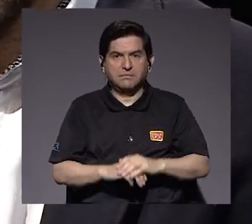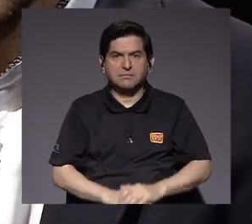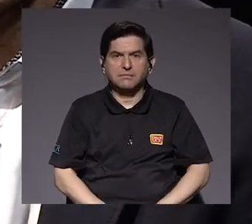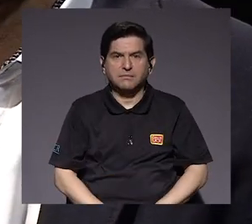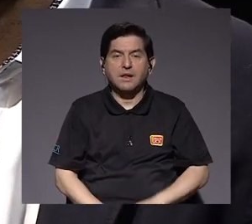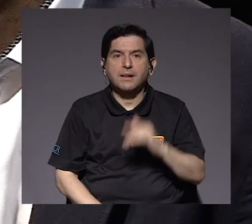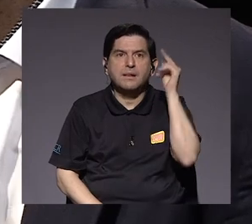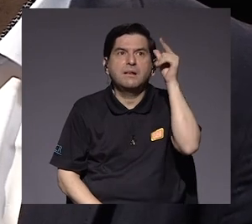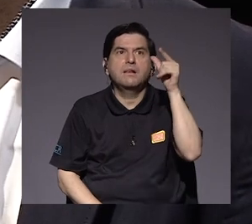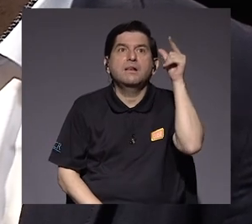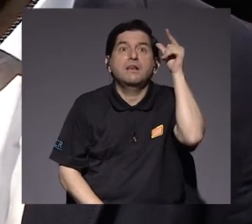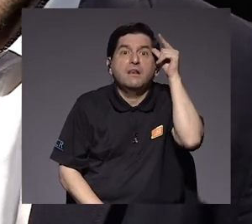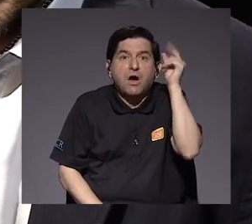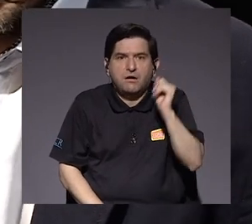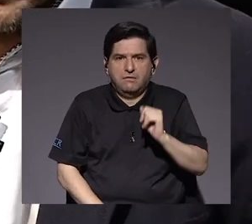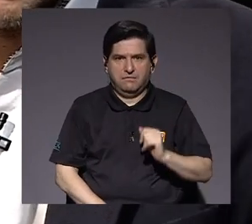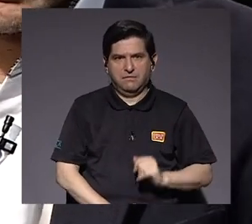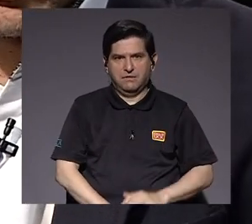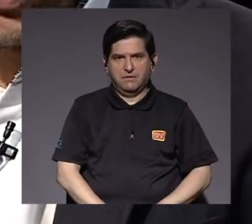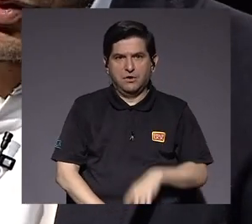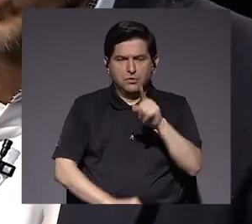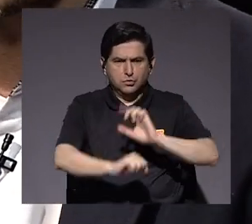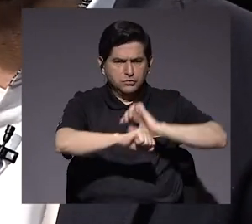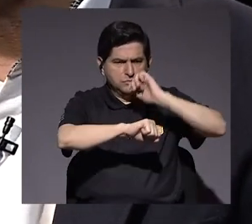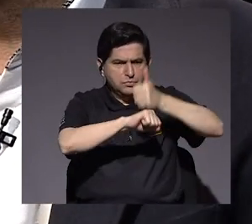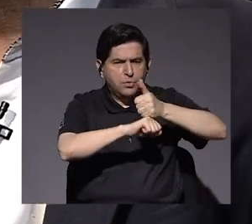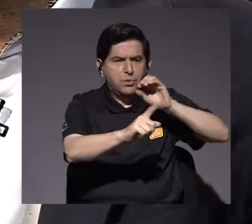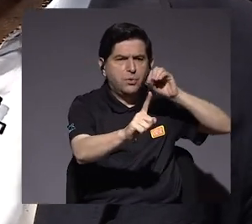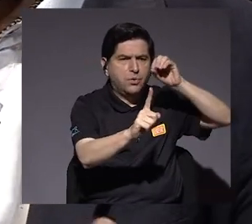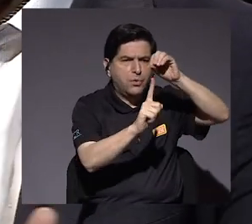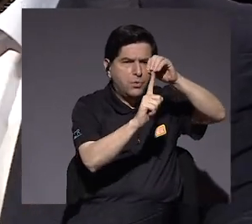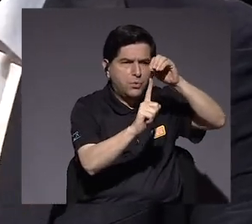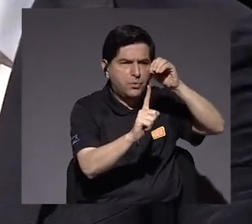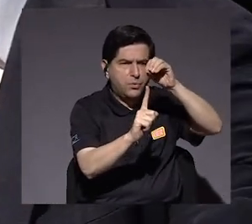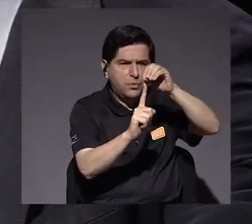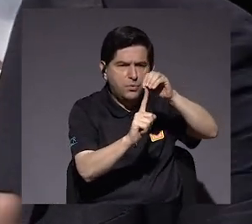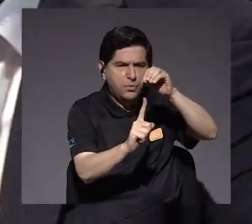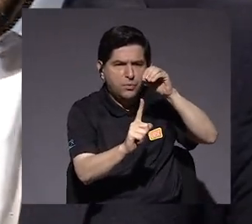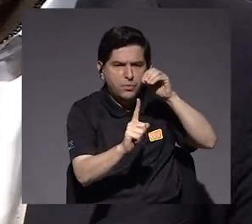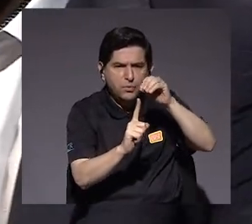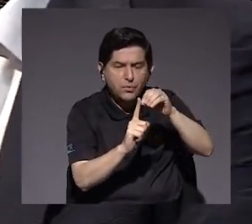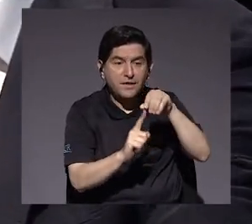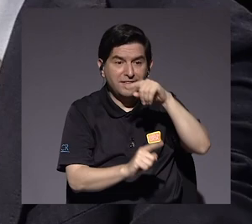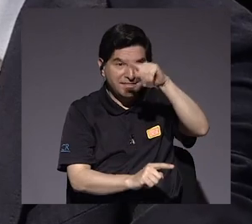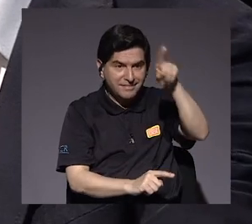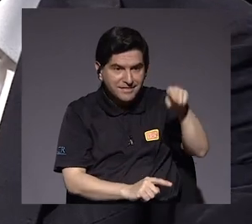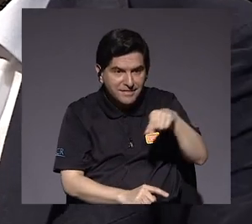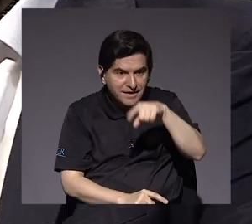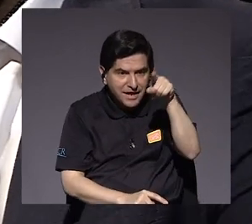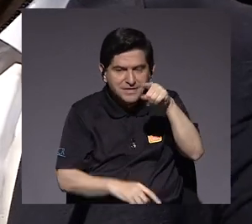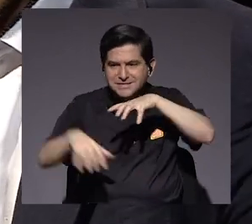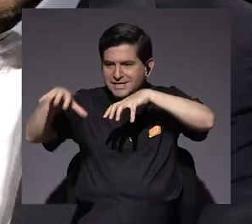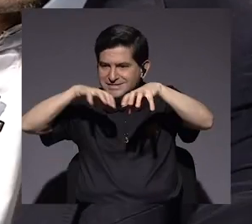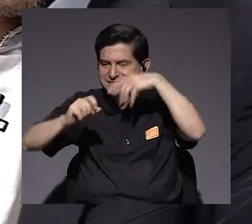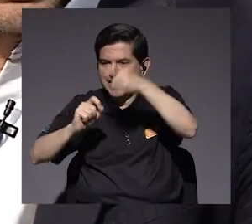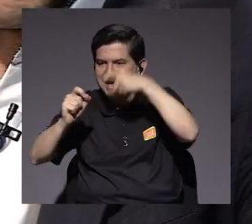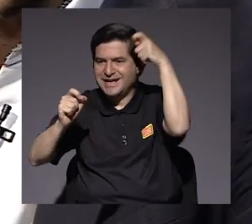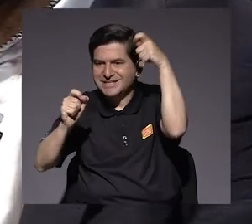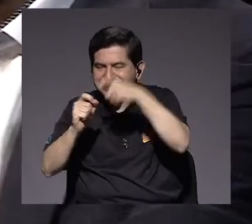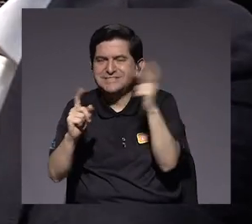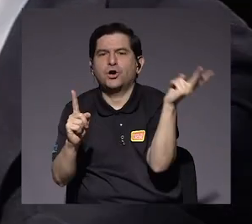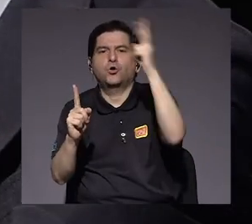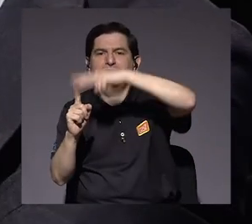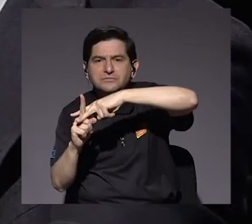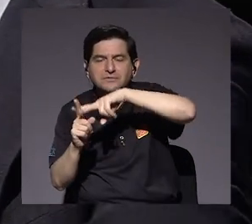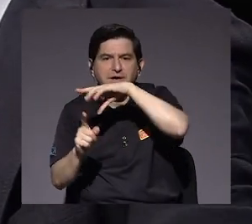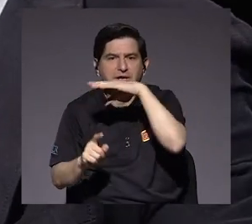lo obvio, lo lógico, Marlon, es que establecés cuáles son los objetivos, cuáles son de esos objetivos, cuáles son las acciones concretas para